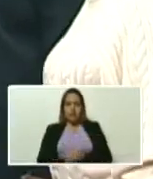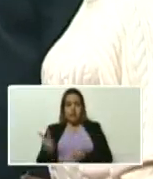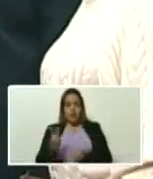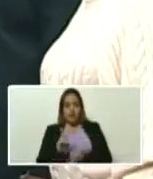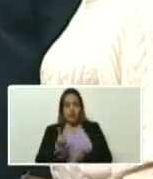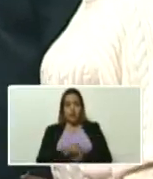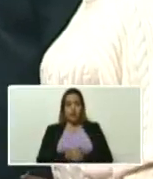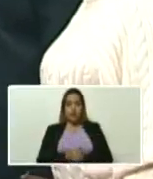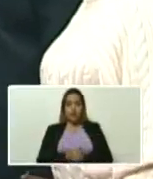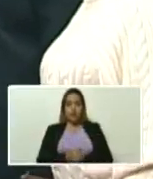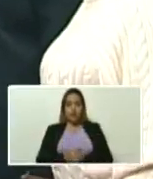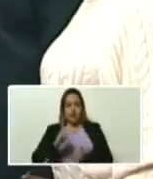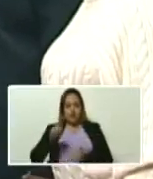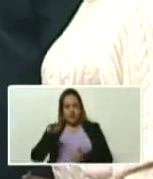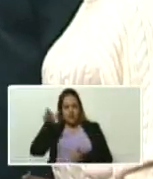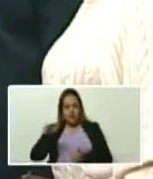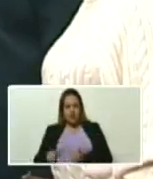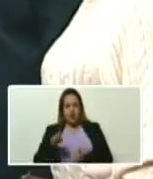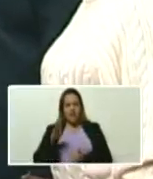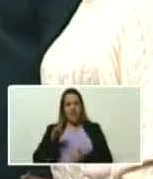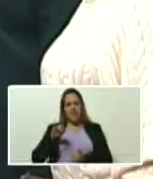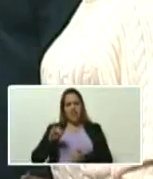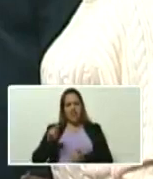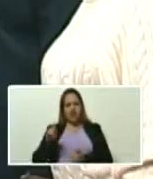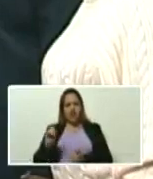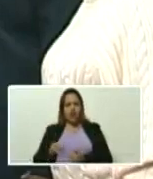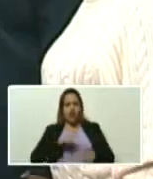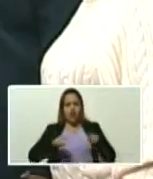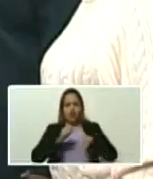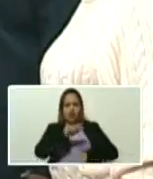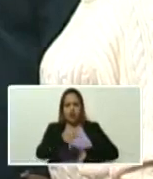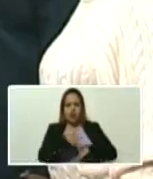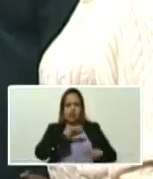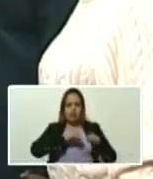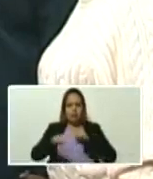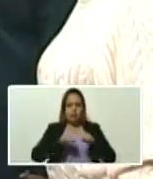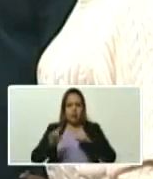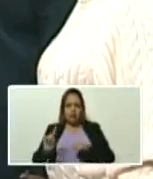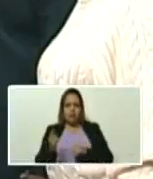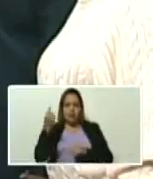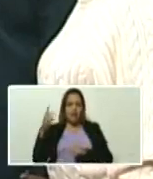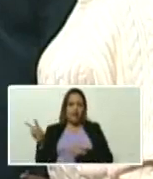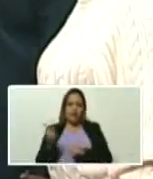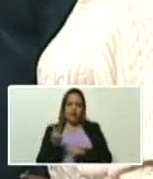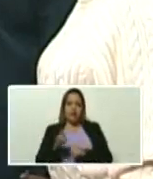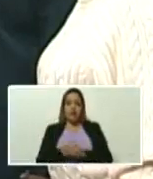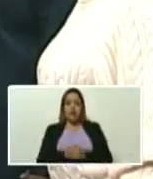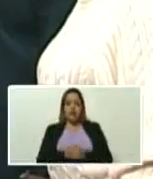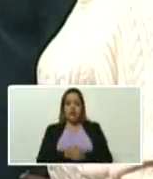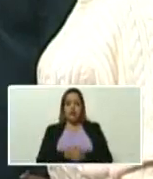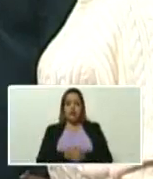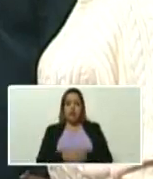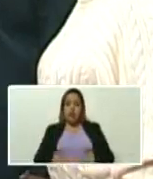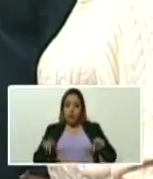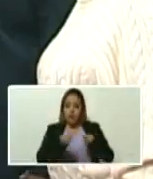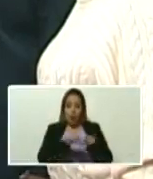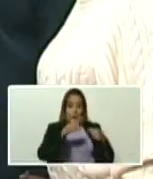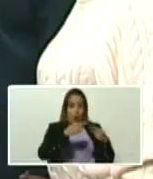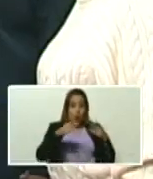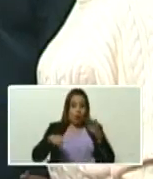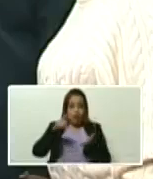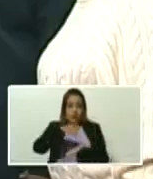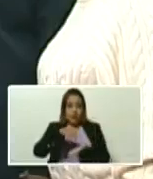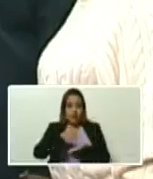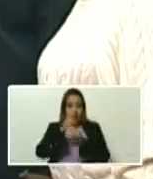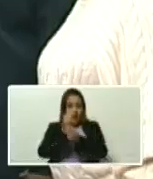lo propio con José Brito, coordinador nacional del Movimiento Primero Venezuela, así como también los demás integrantes